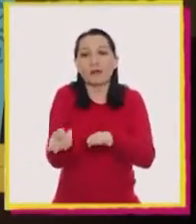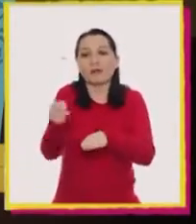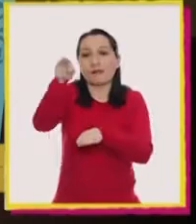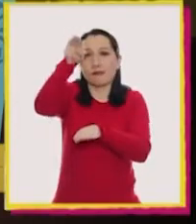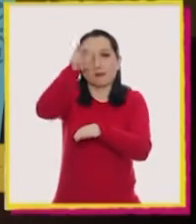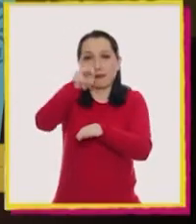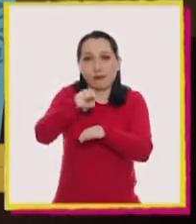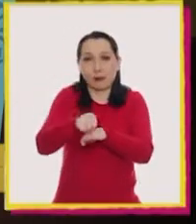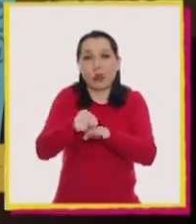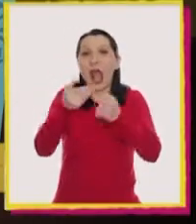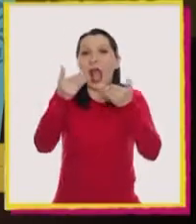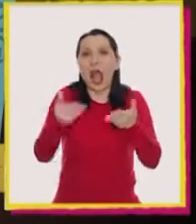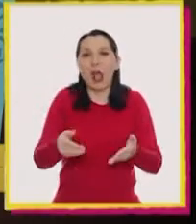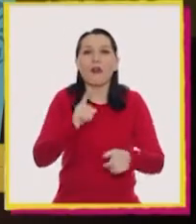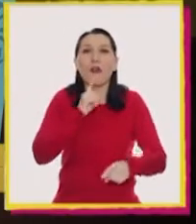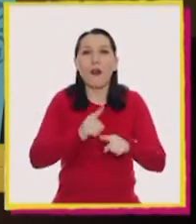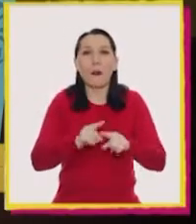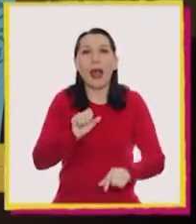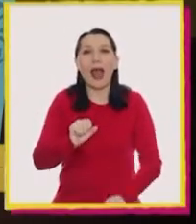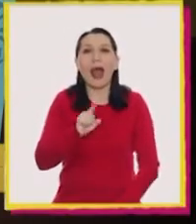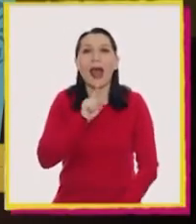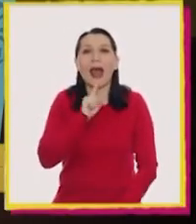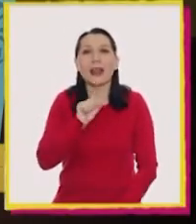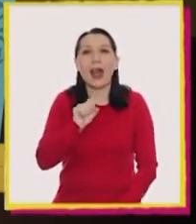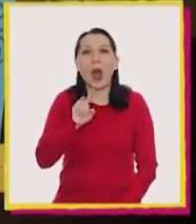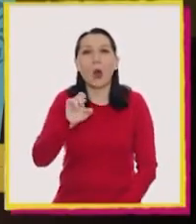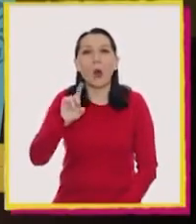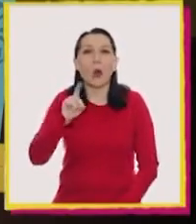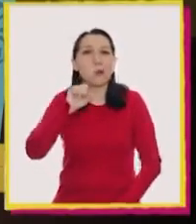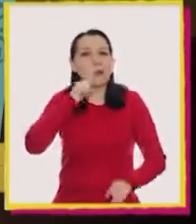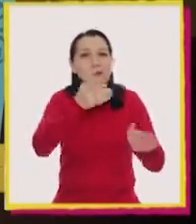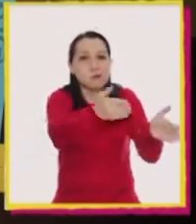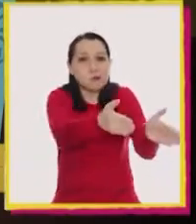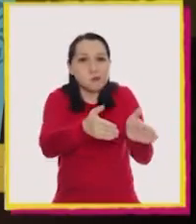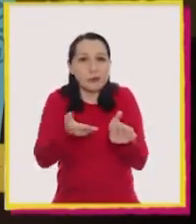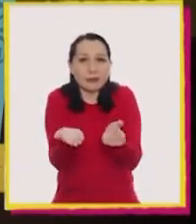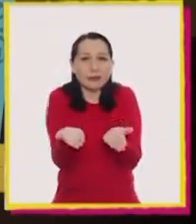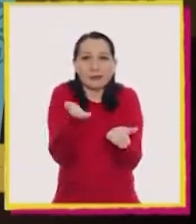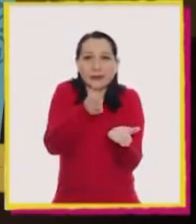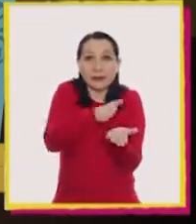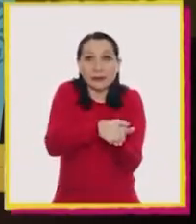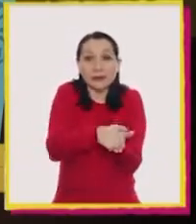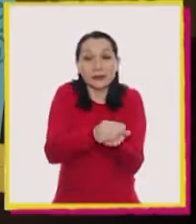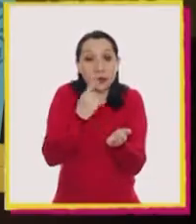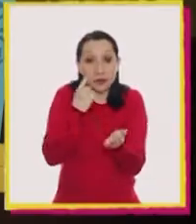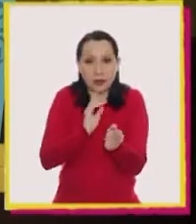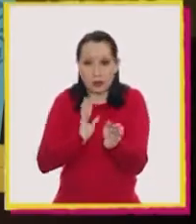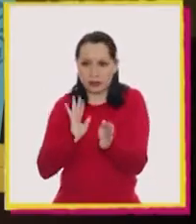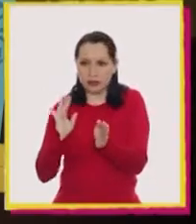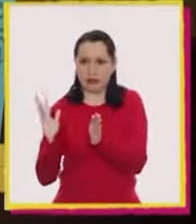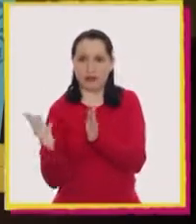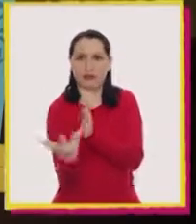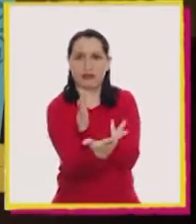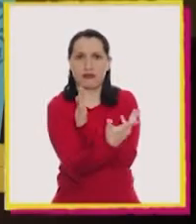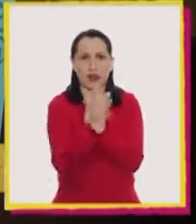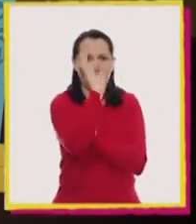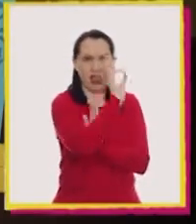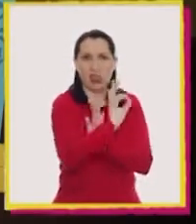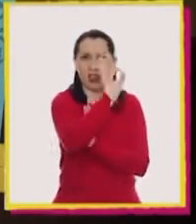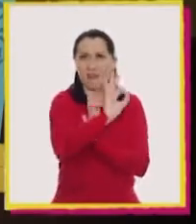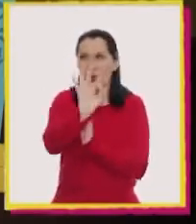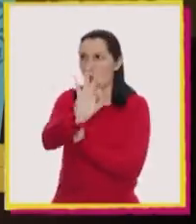morían. Hoy en día los llamamos ataúd. Observen que alrededor del sarcófago está lleno